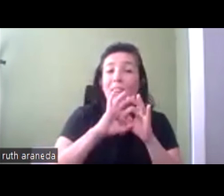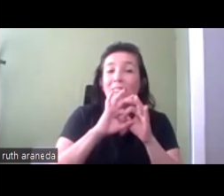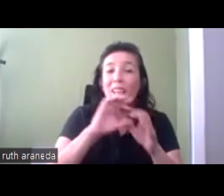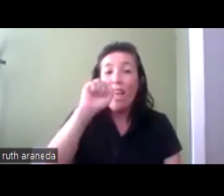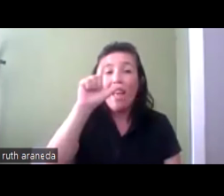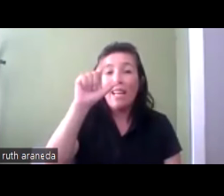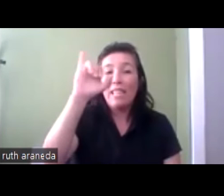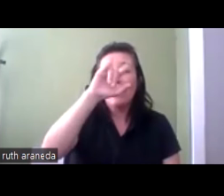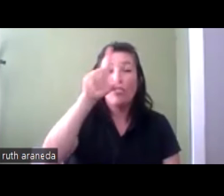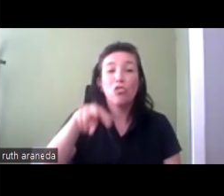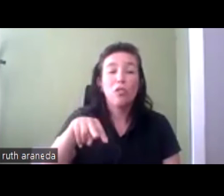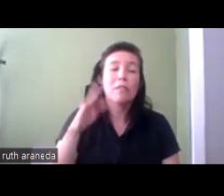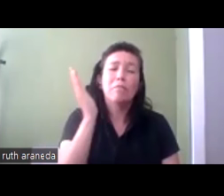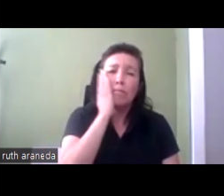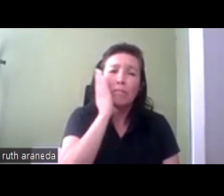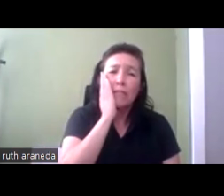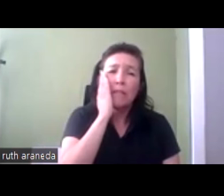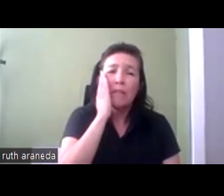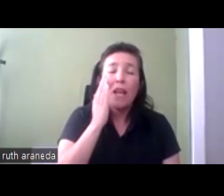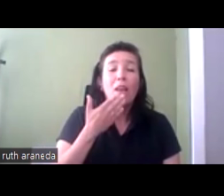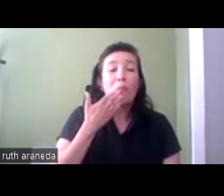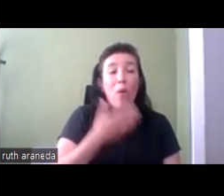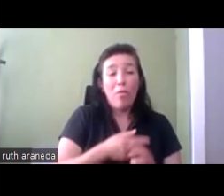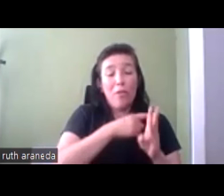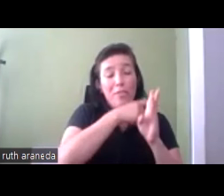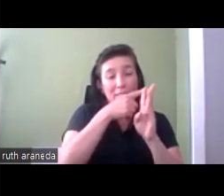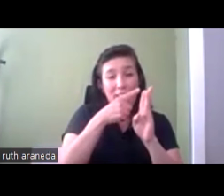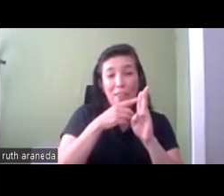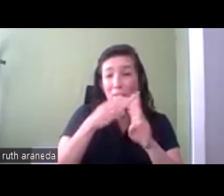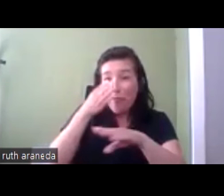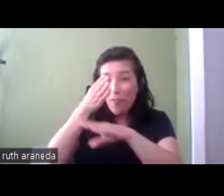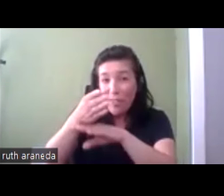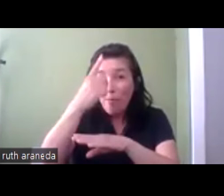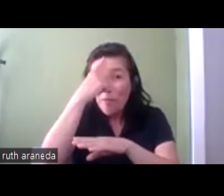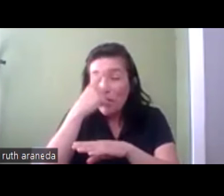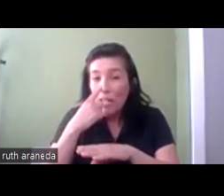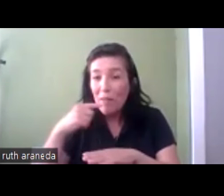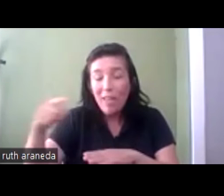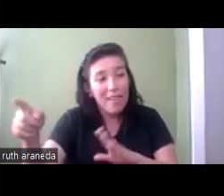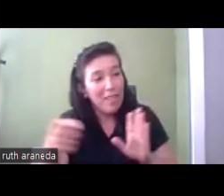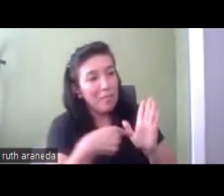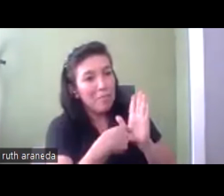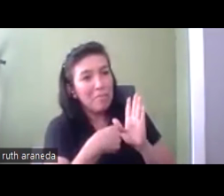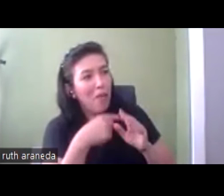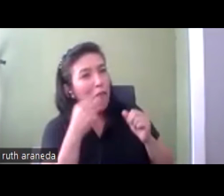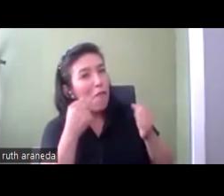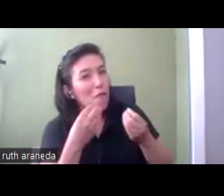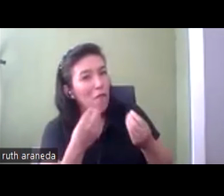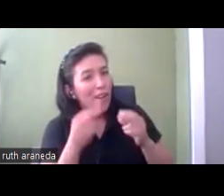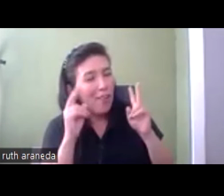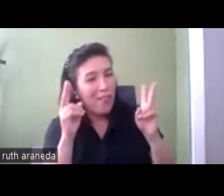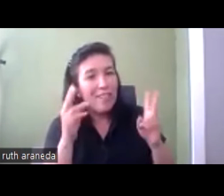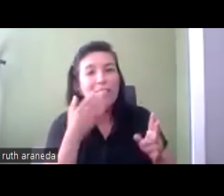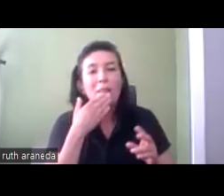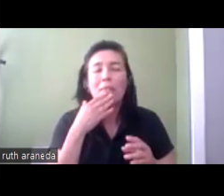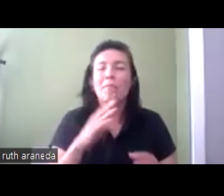por su amabilidad y hospitalidad cuando fuimos al museo y nos lo mostró muy buena onda. Y también deseamos